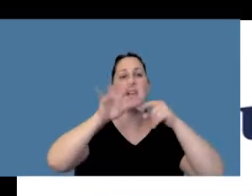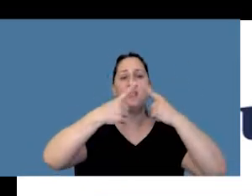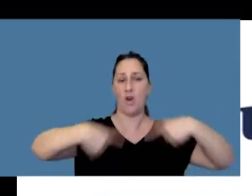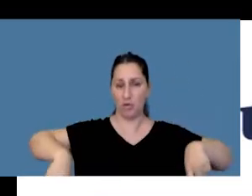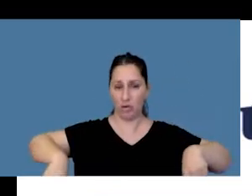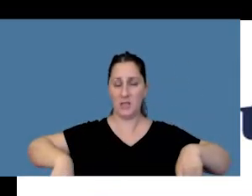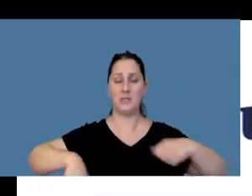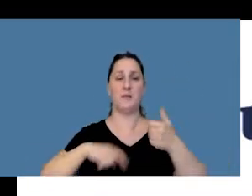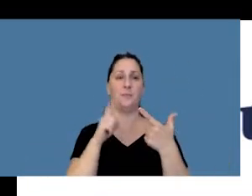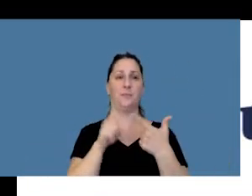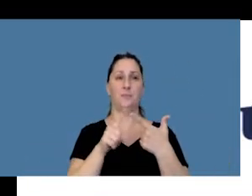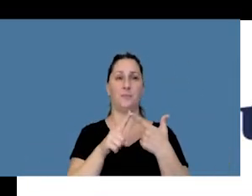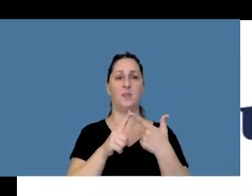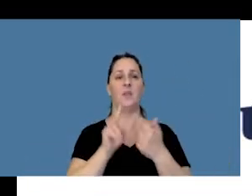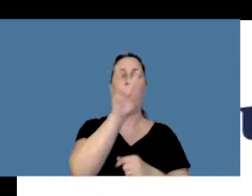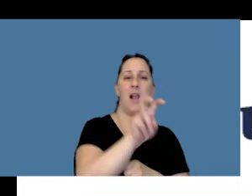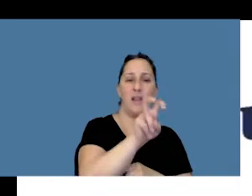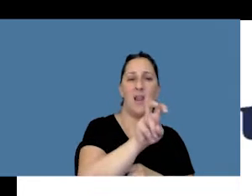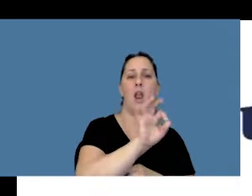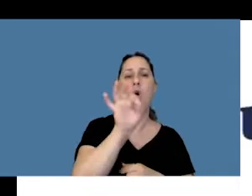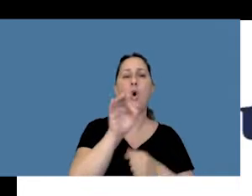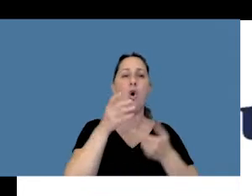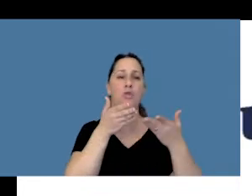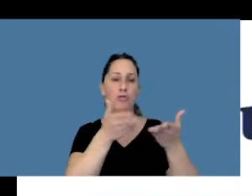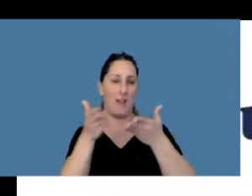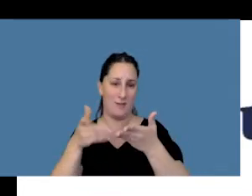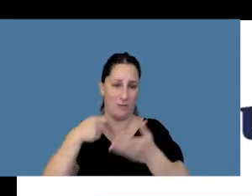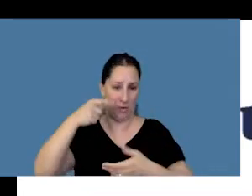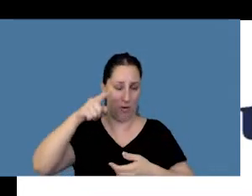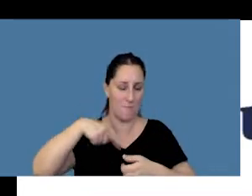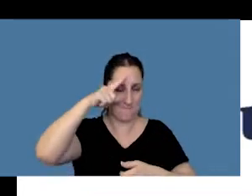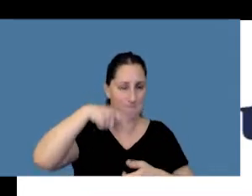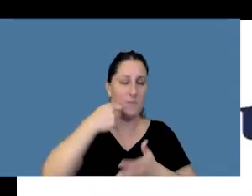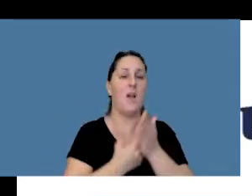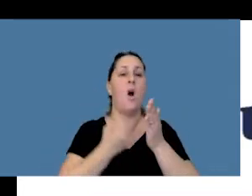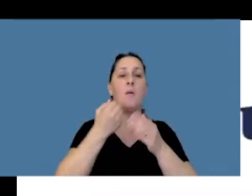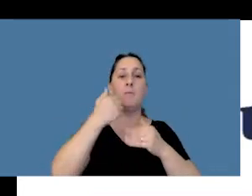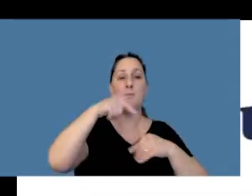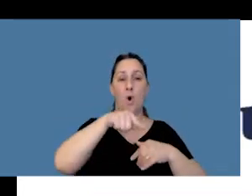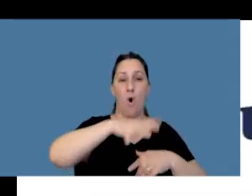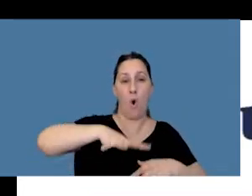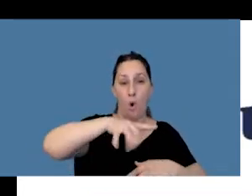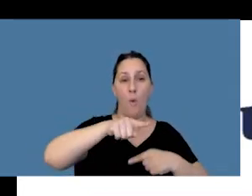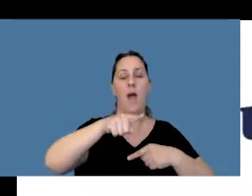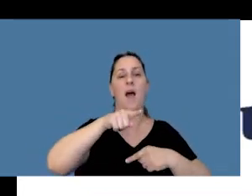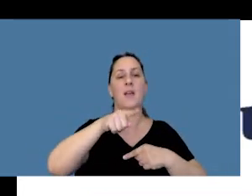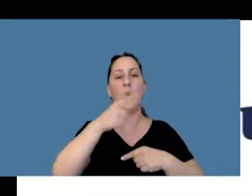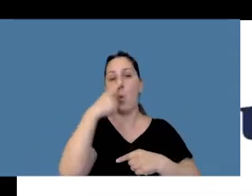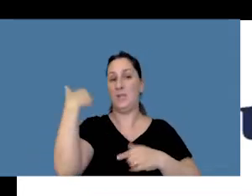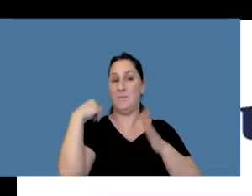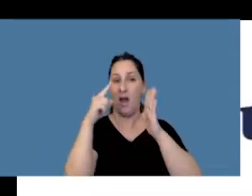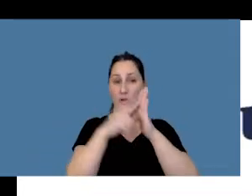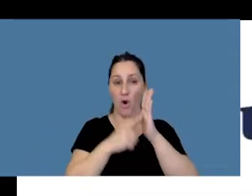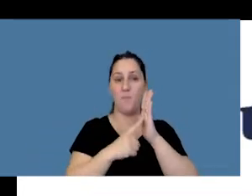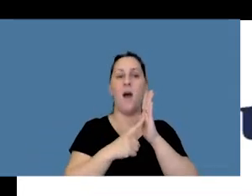muebles, locación y o prestación de servicios, también está lo que es locación de obra, que ahora la última normativa le dice ejecución de obra,